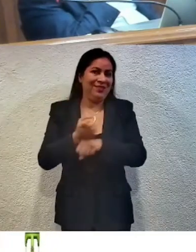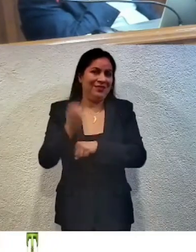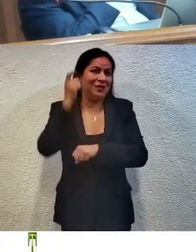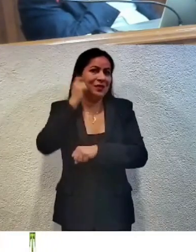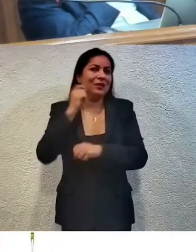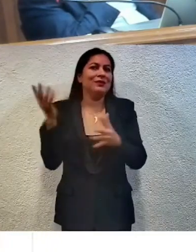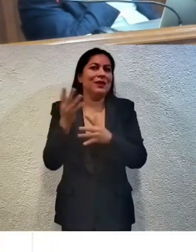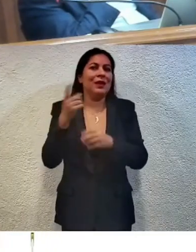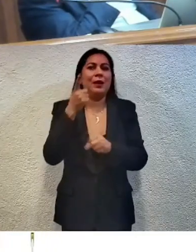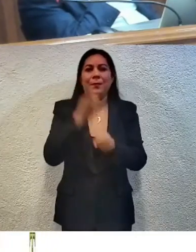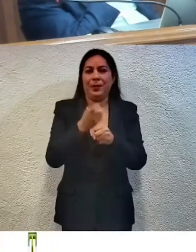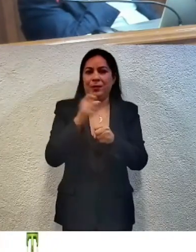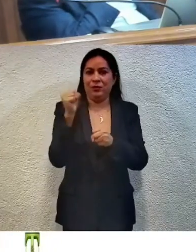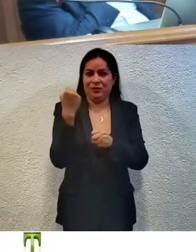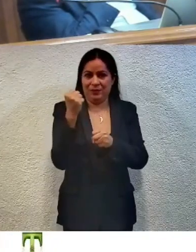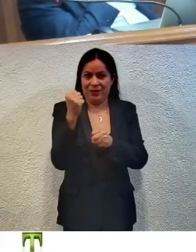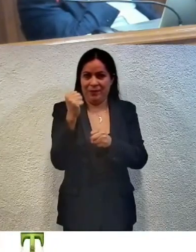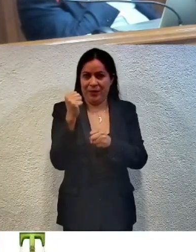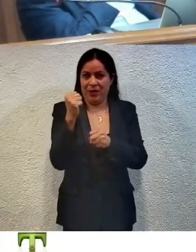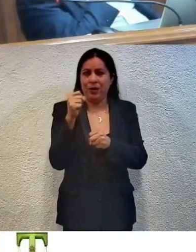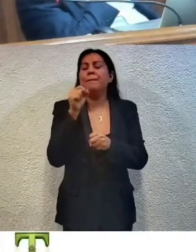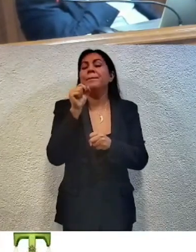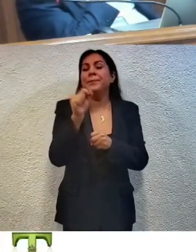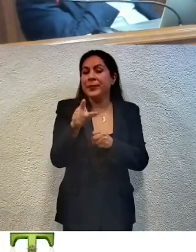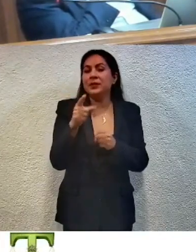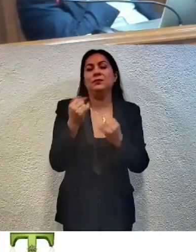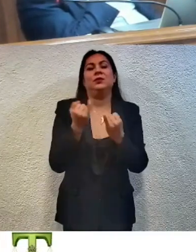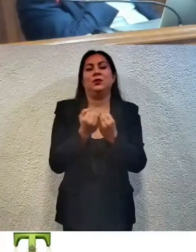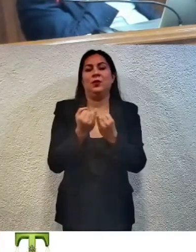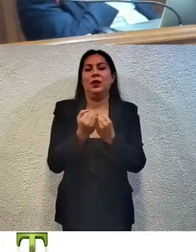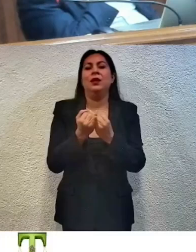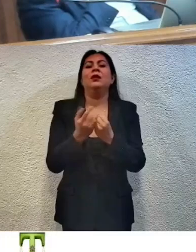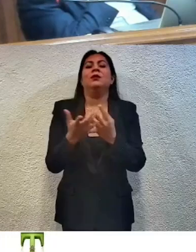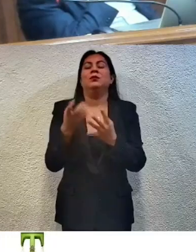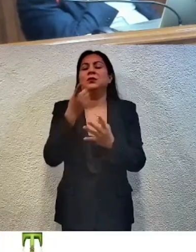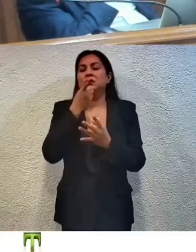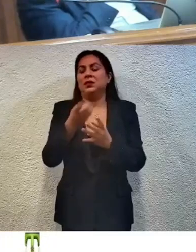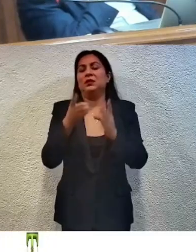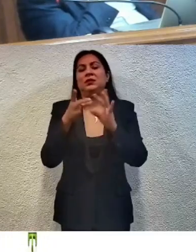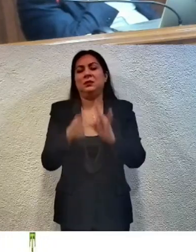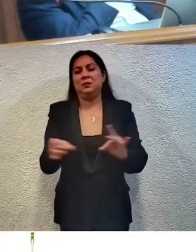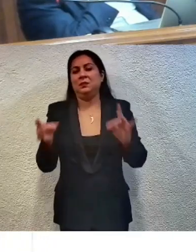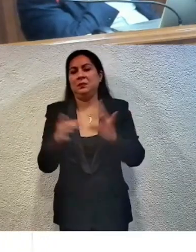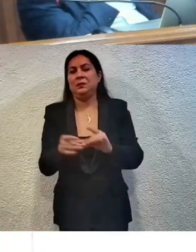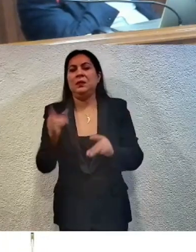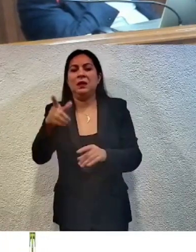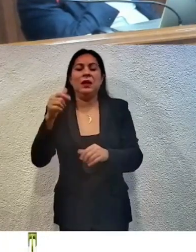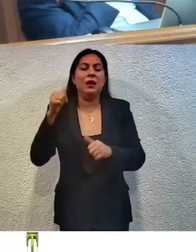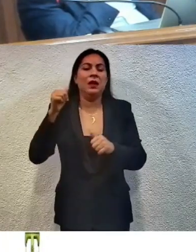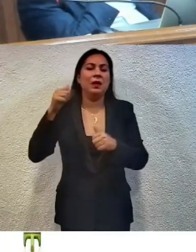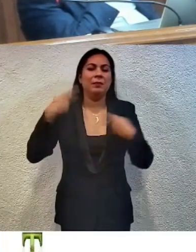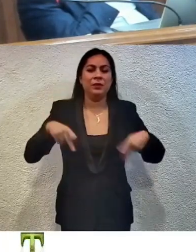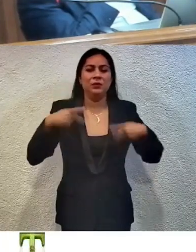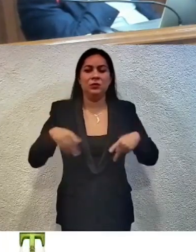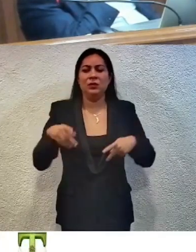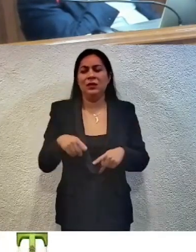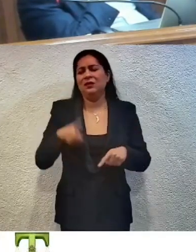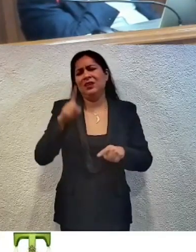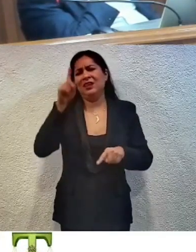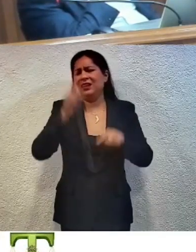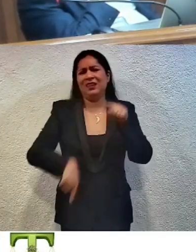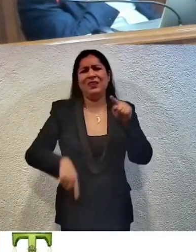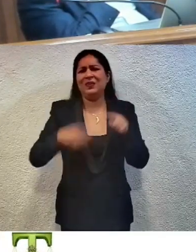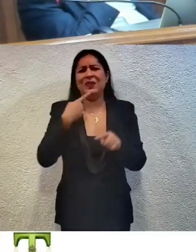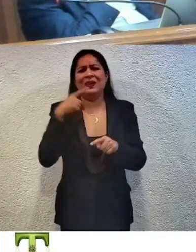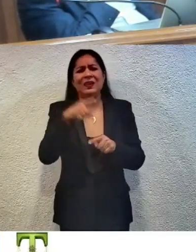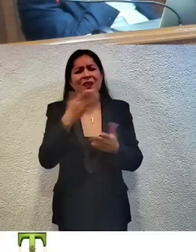efectuará el 1 de septiembre. Además, que, como se advierte en autos, la actora se desistió expresamente de la queja que presentó